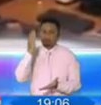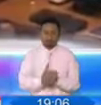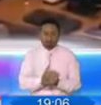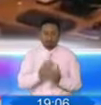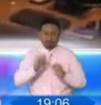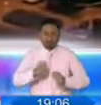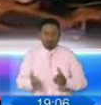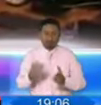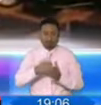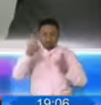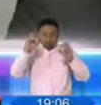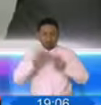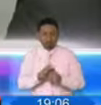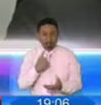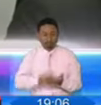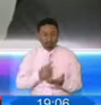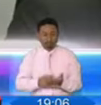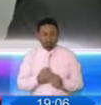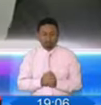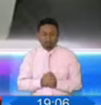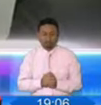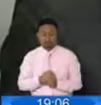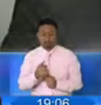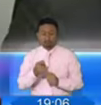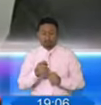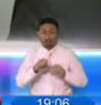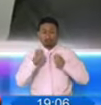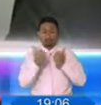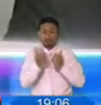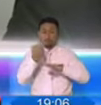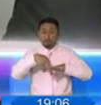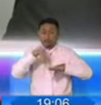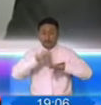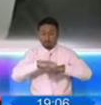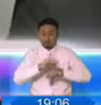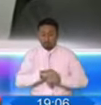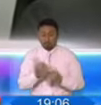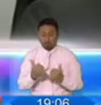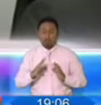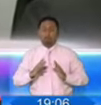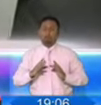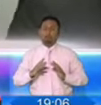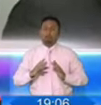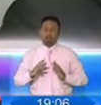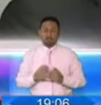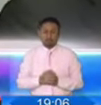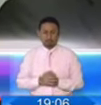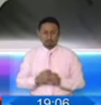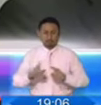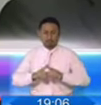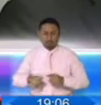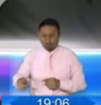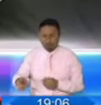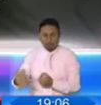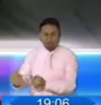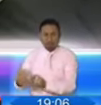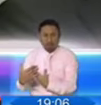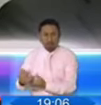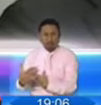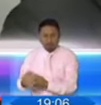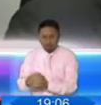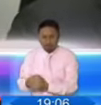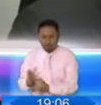para abordar estos temas. No puede ser que la Asamblea Nacional esté de vacaciones mientras se conocen